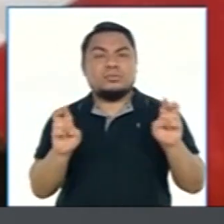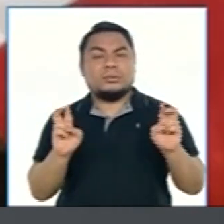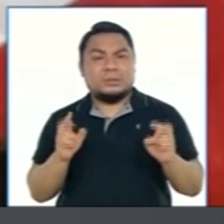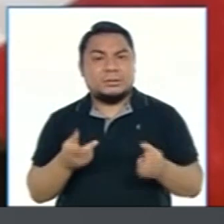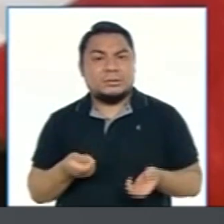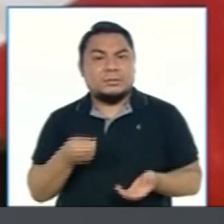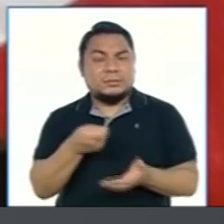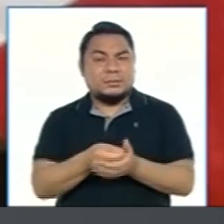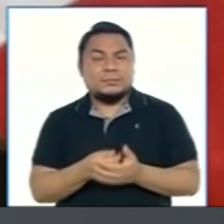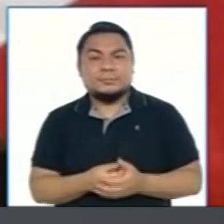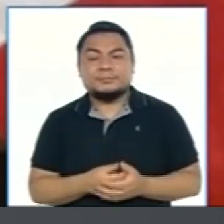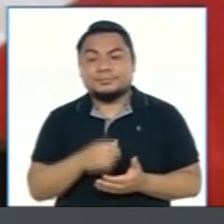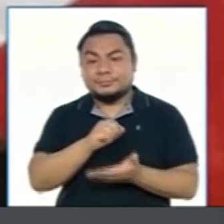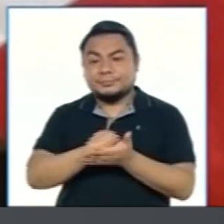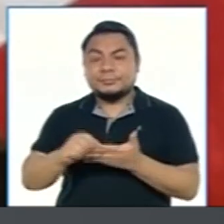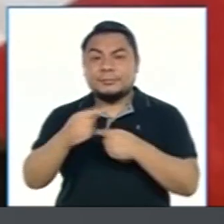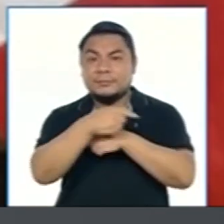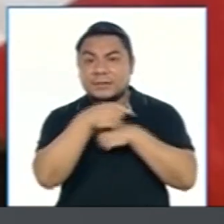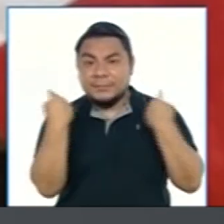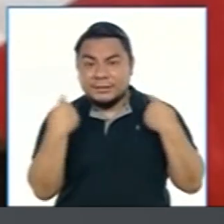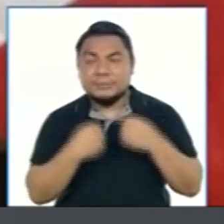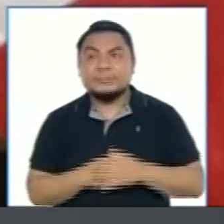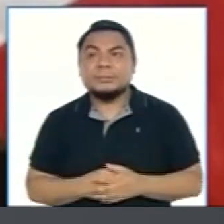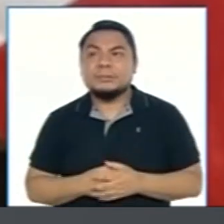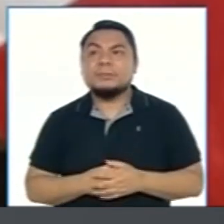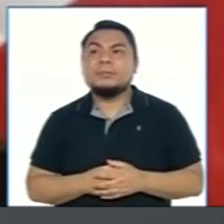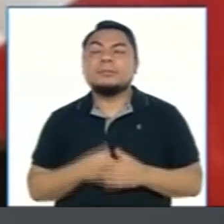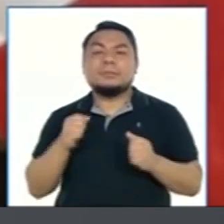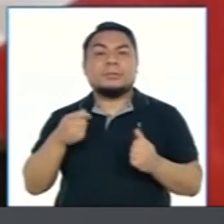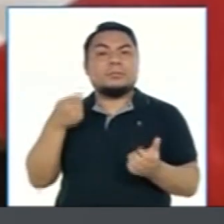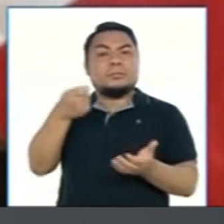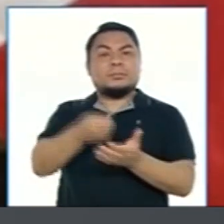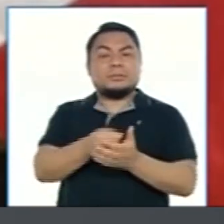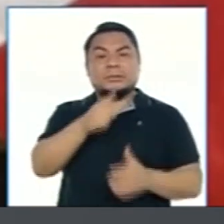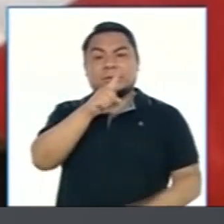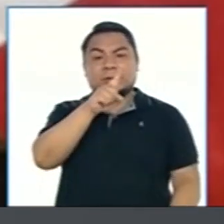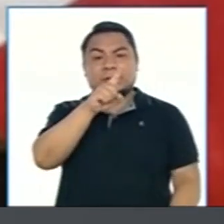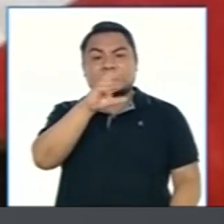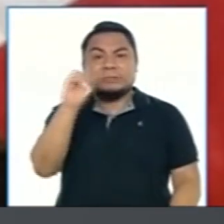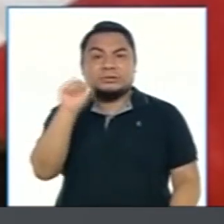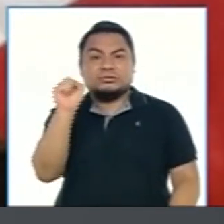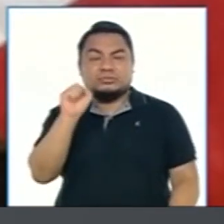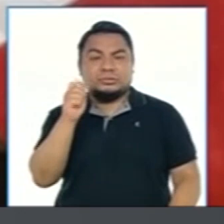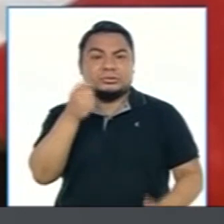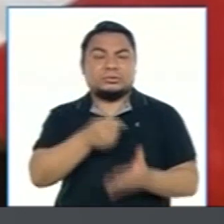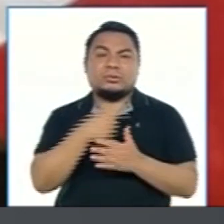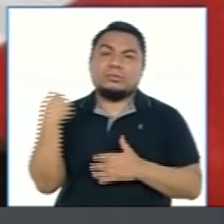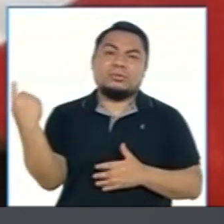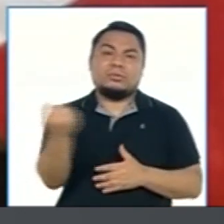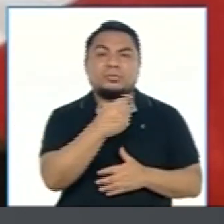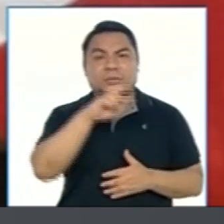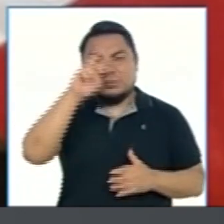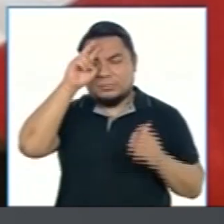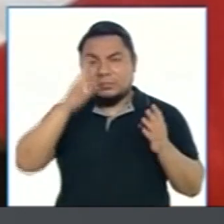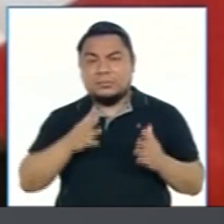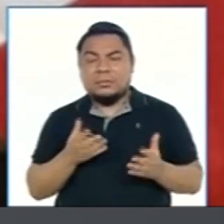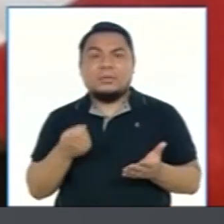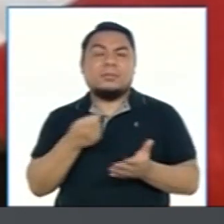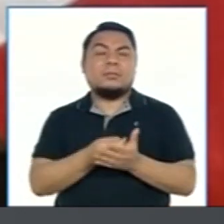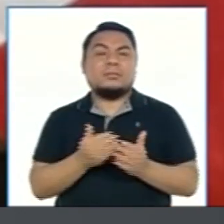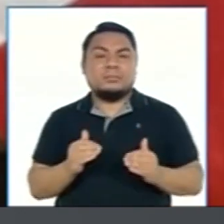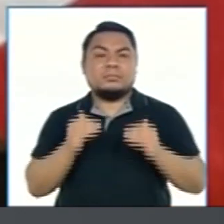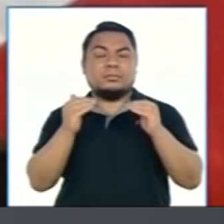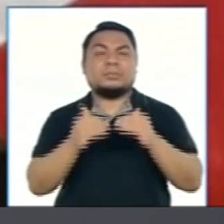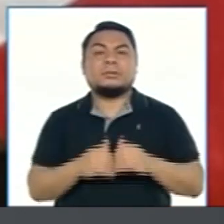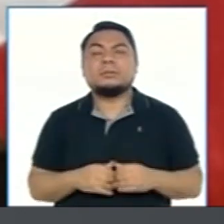oportunidades. En el mes de marzo se dio un aumento de 100 soles a todos los docentes del país y tocaba